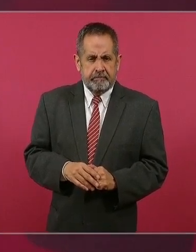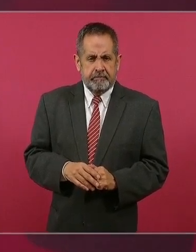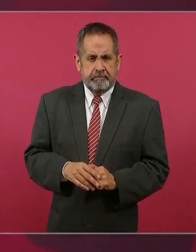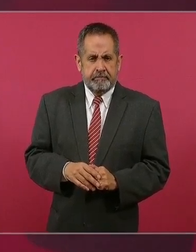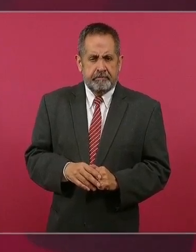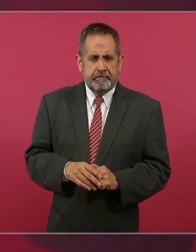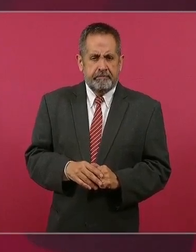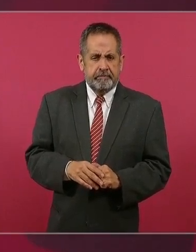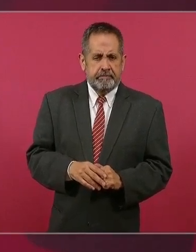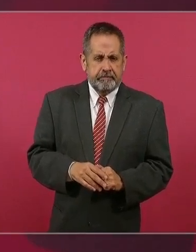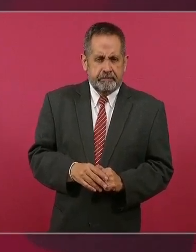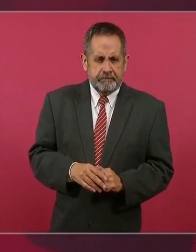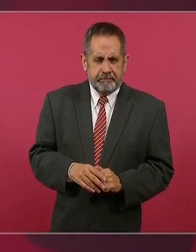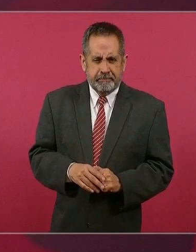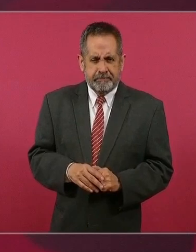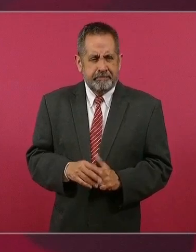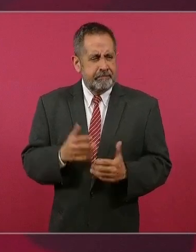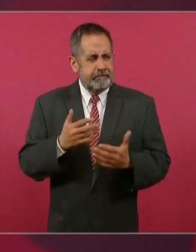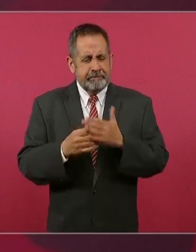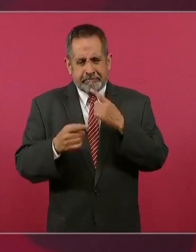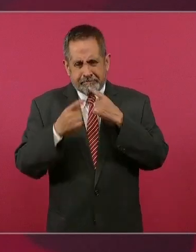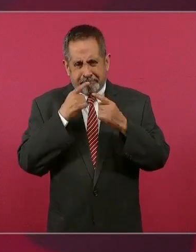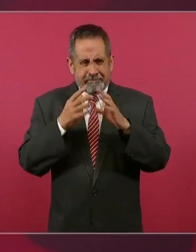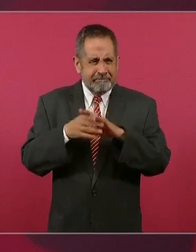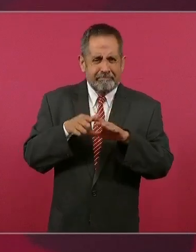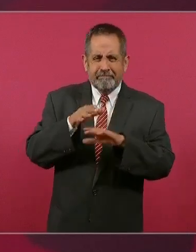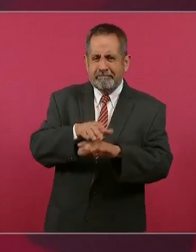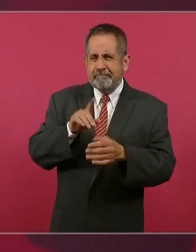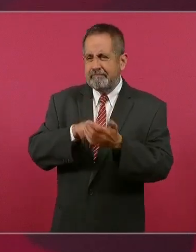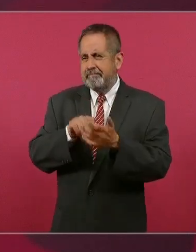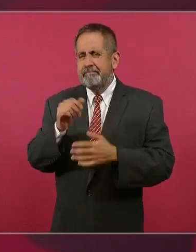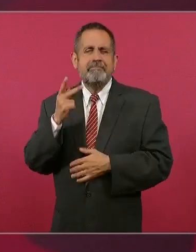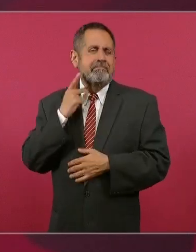Ahora que se polemiza sobre la cuestión política,